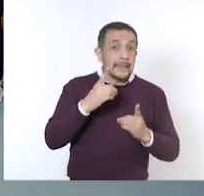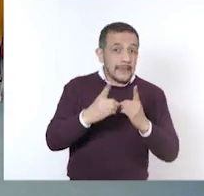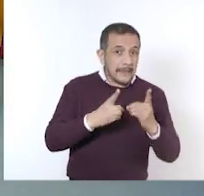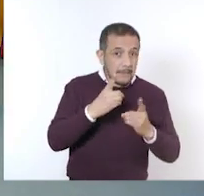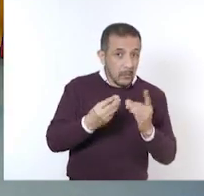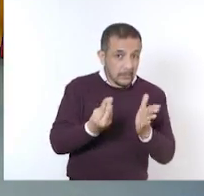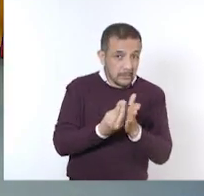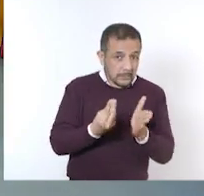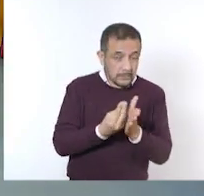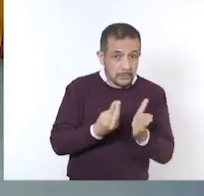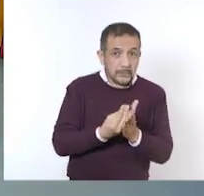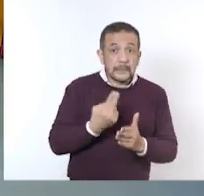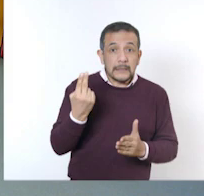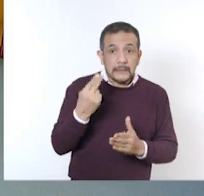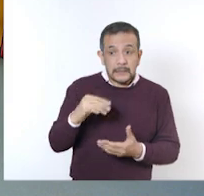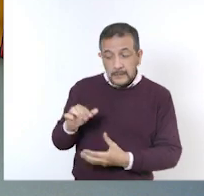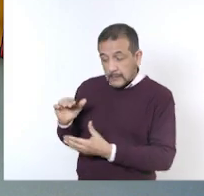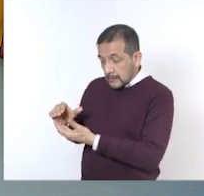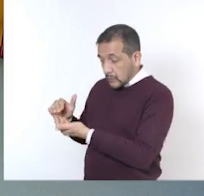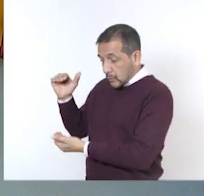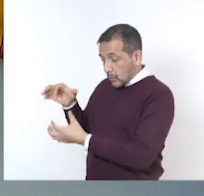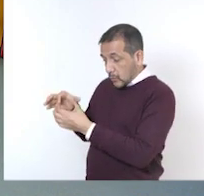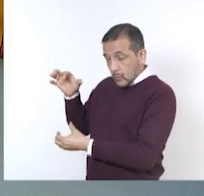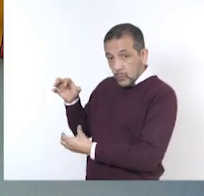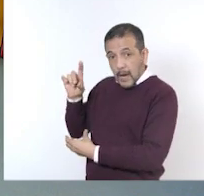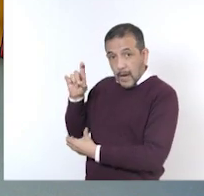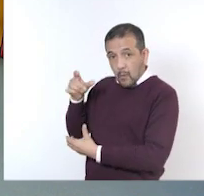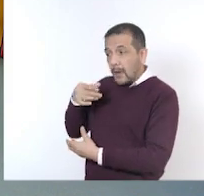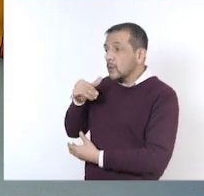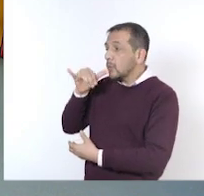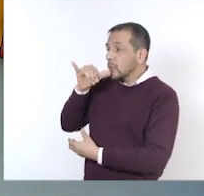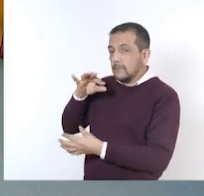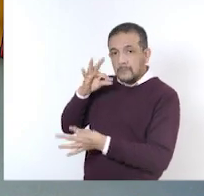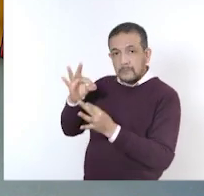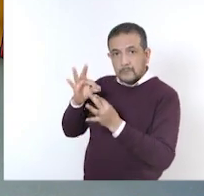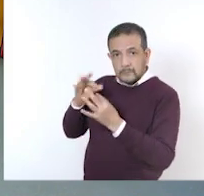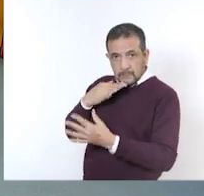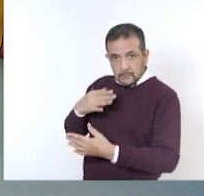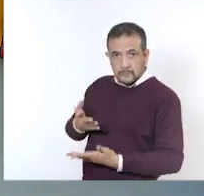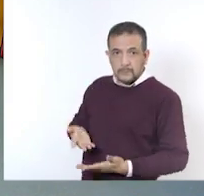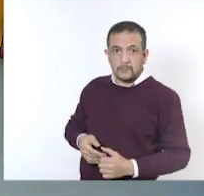las sesiones de educación física debes de tener agua lista para tomar.